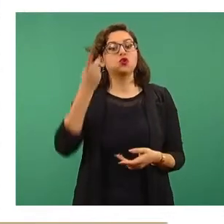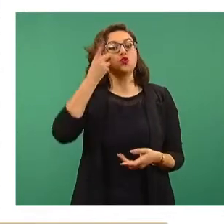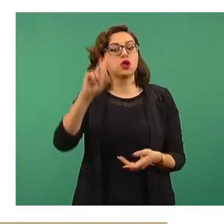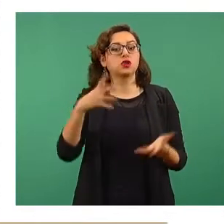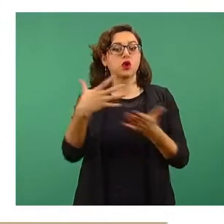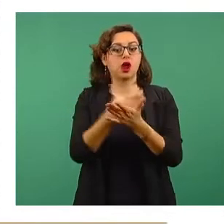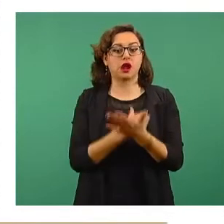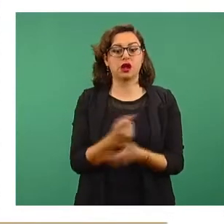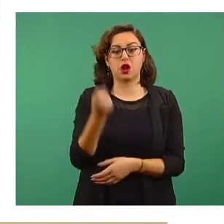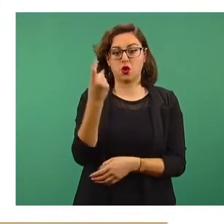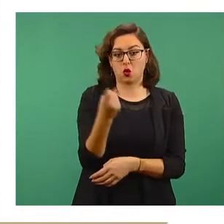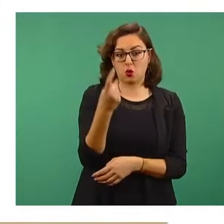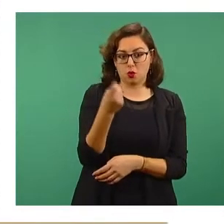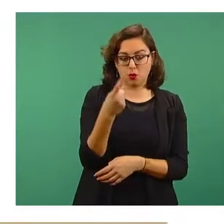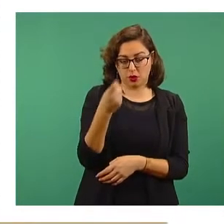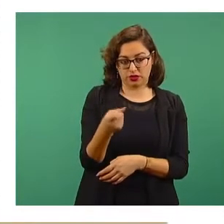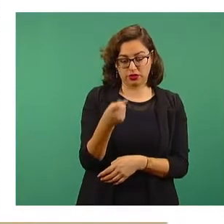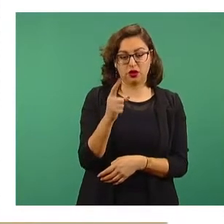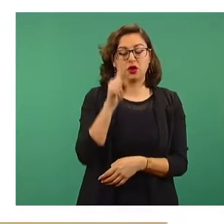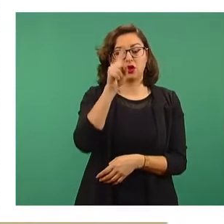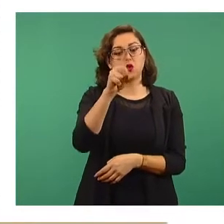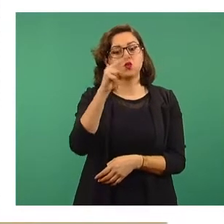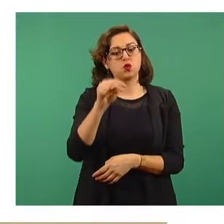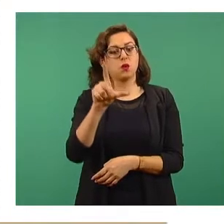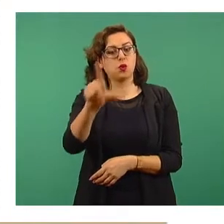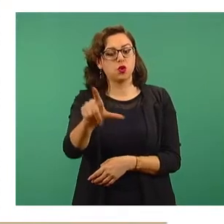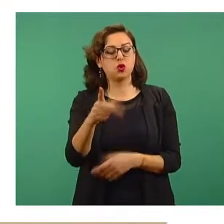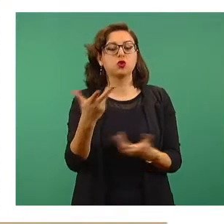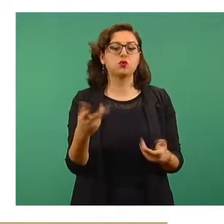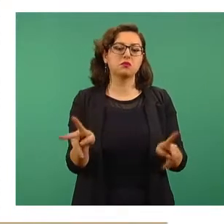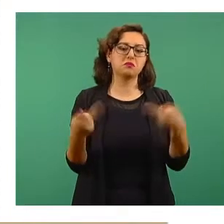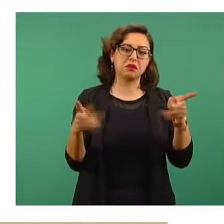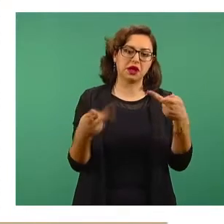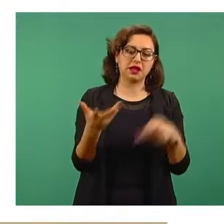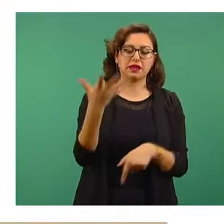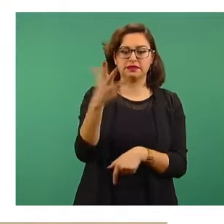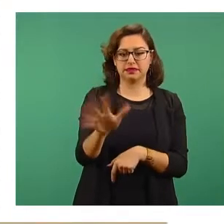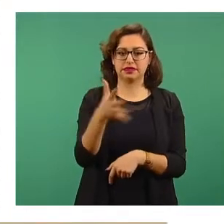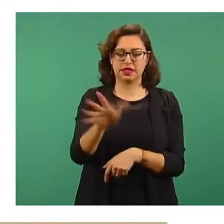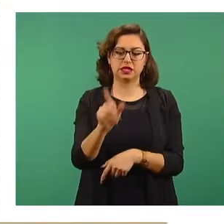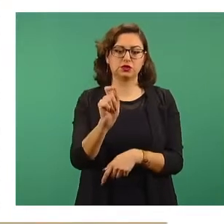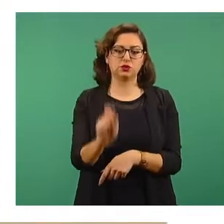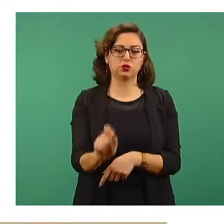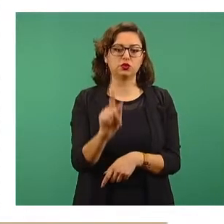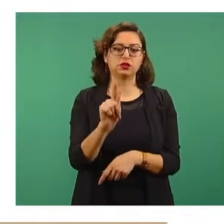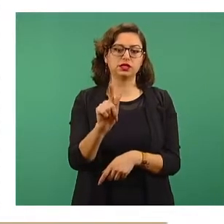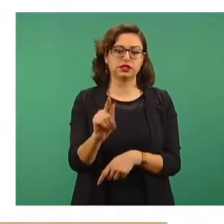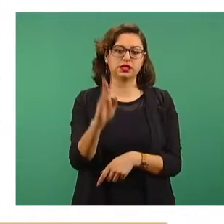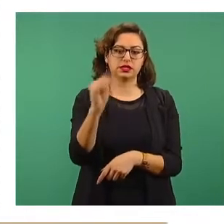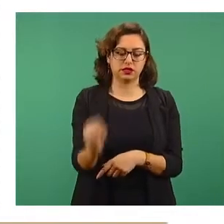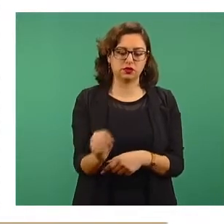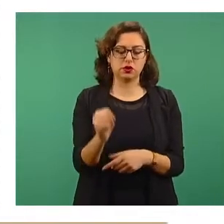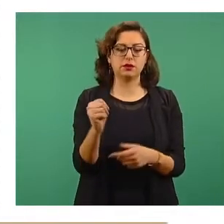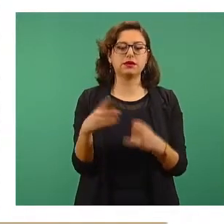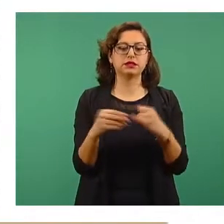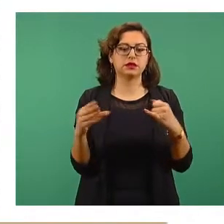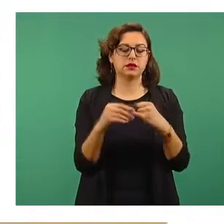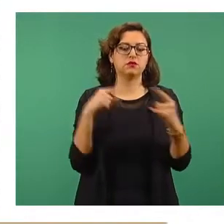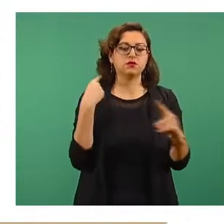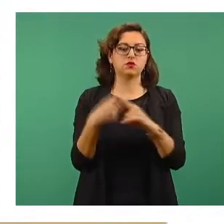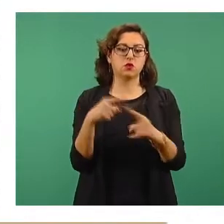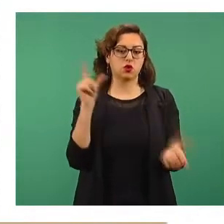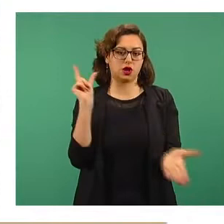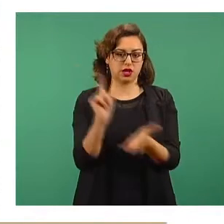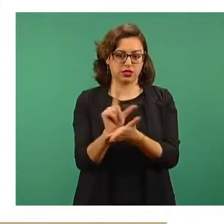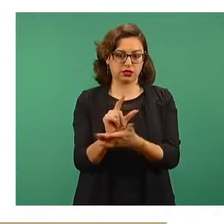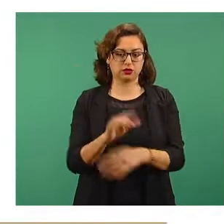1 peso con 45 centavos de margen de gas Sabinas en Bustamante, Nuevo León, y un precio al público de 10 pesos con 79 centavos por litro. En